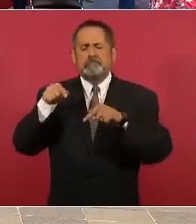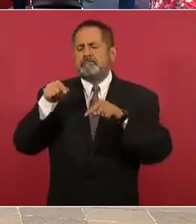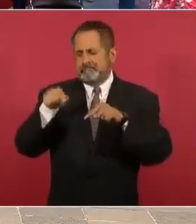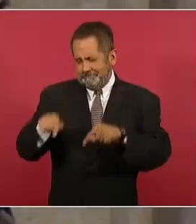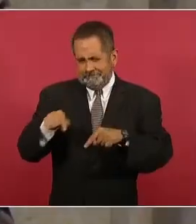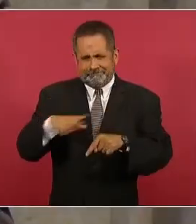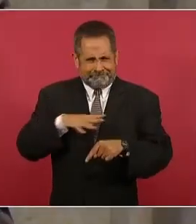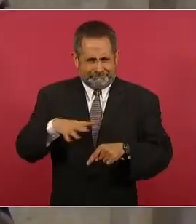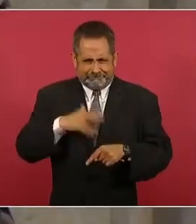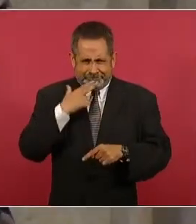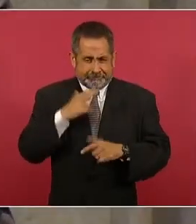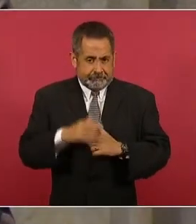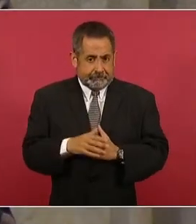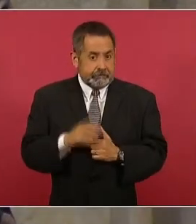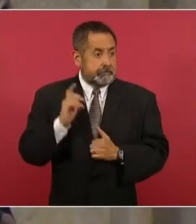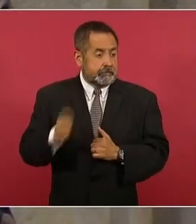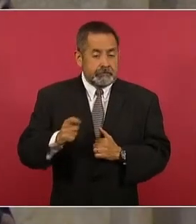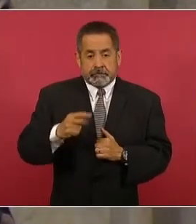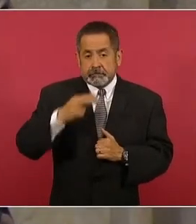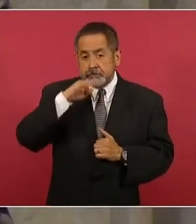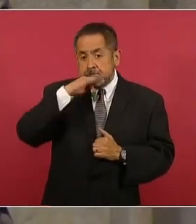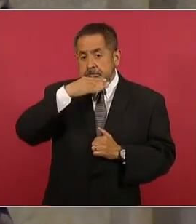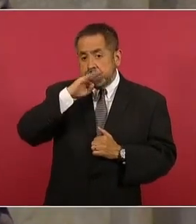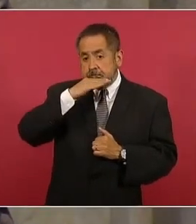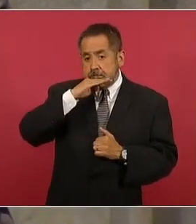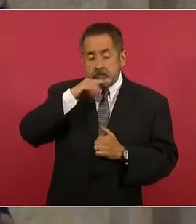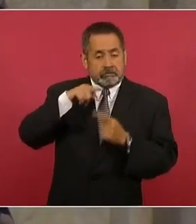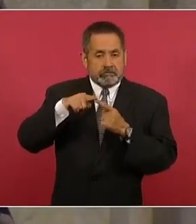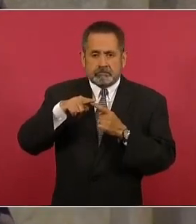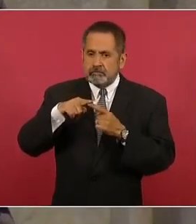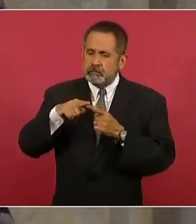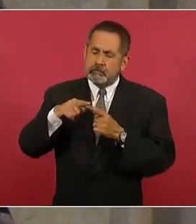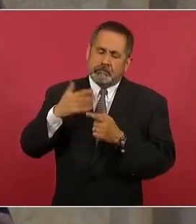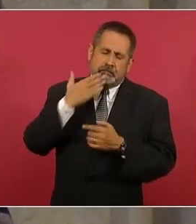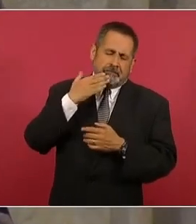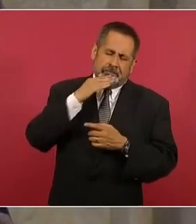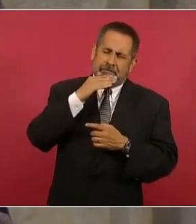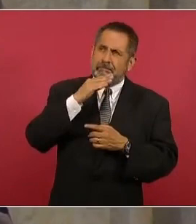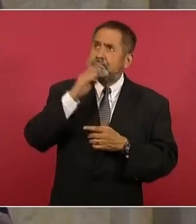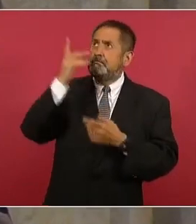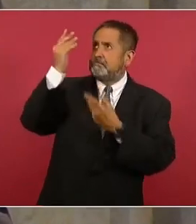ventaja de que el maíz es una planta bendita.